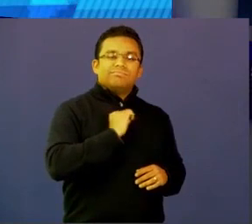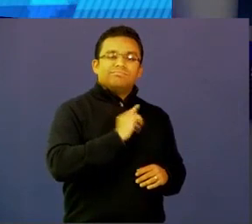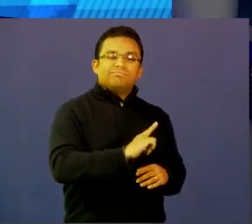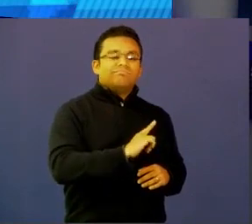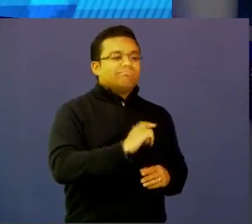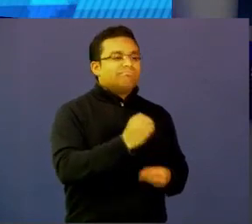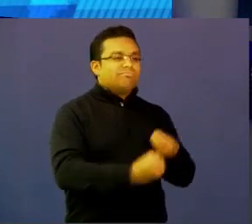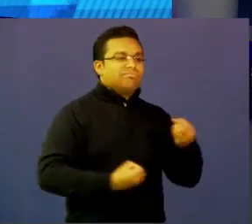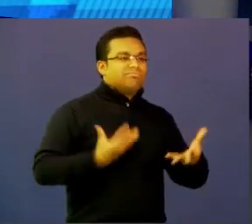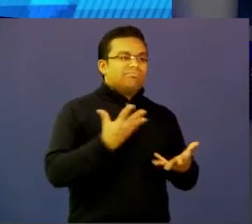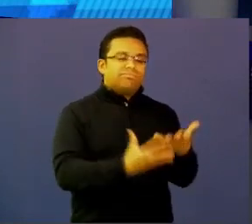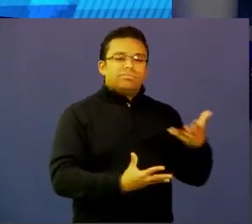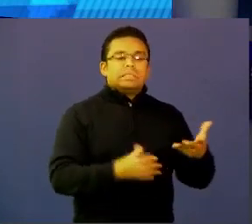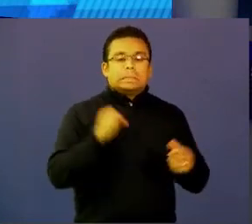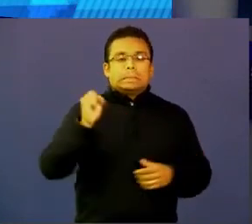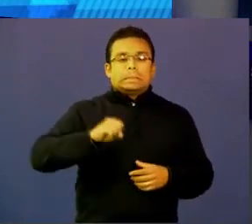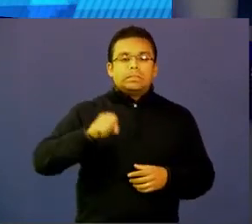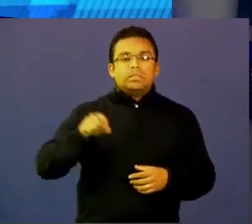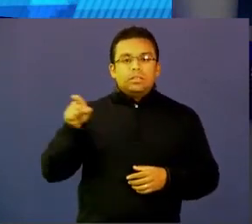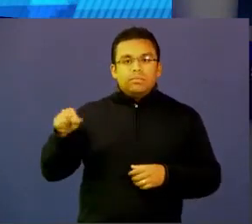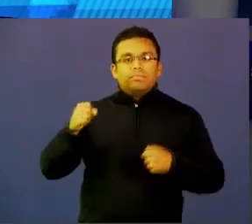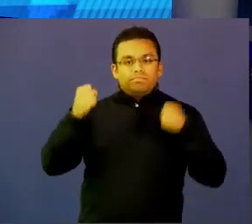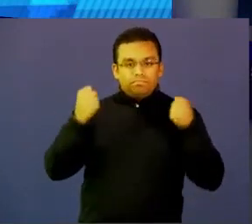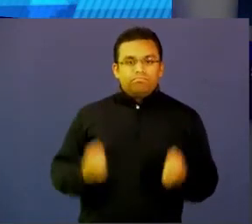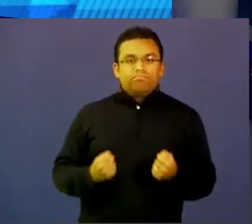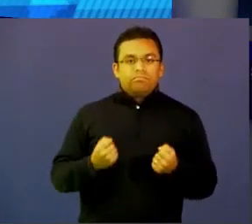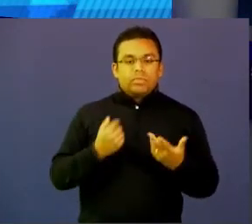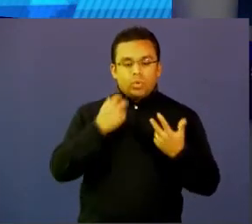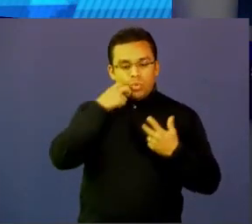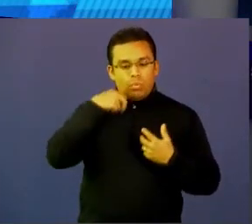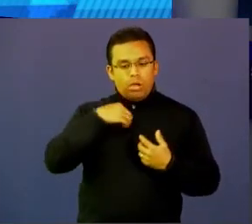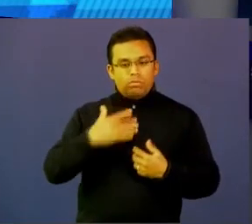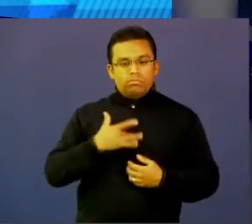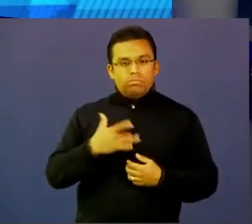metido precisamente ese sentido humano a todo esto